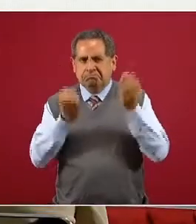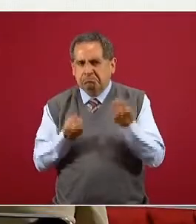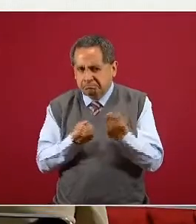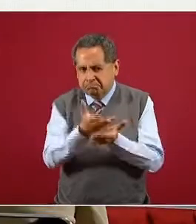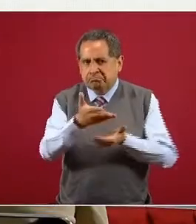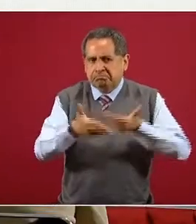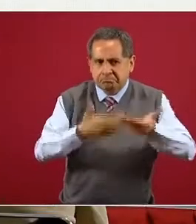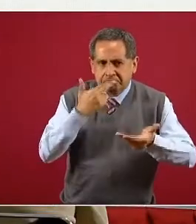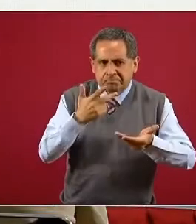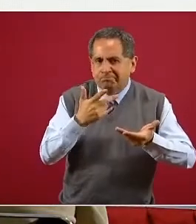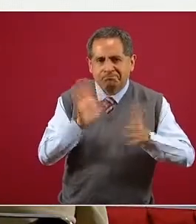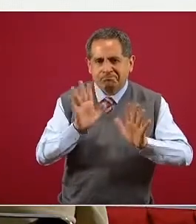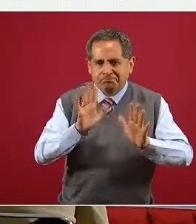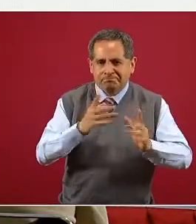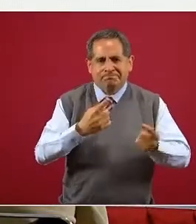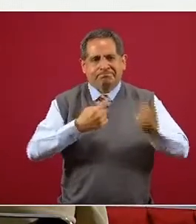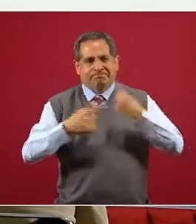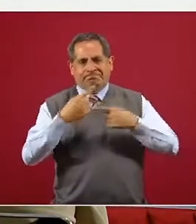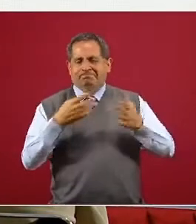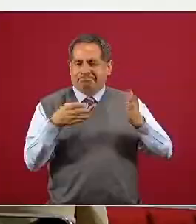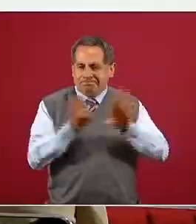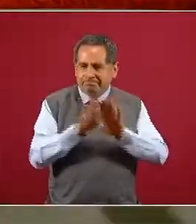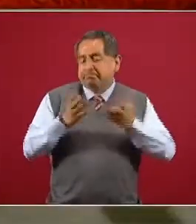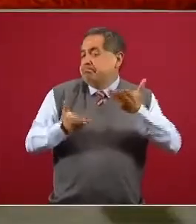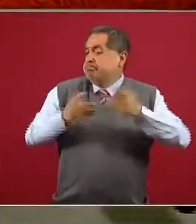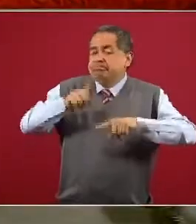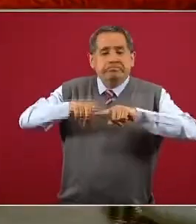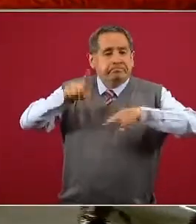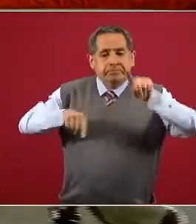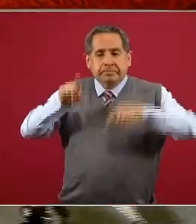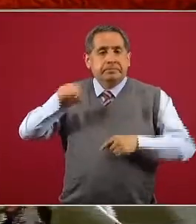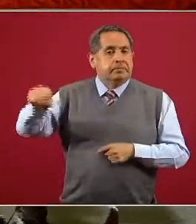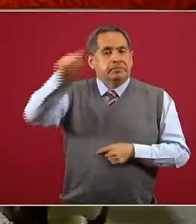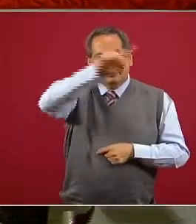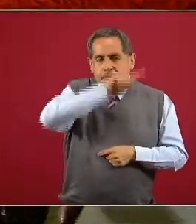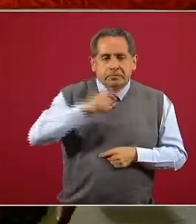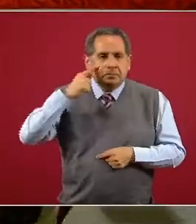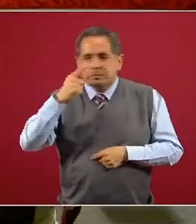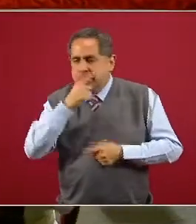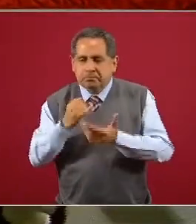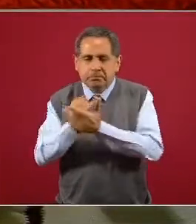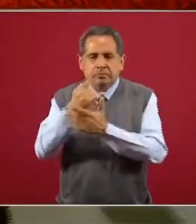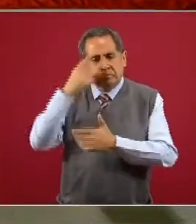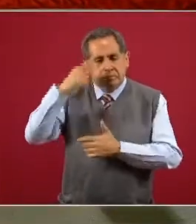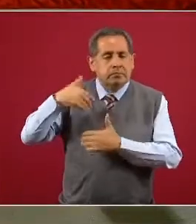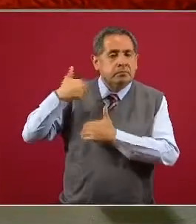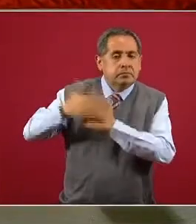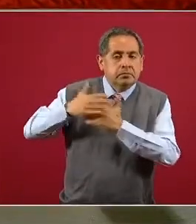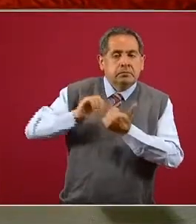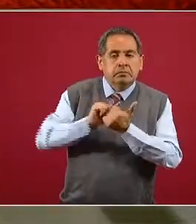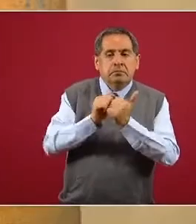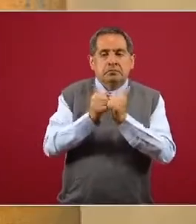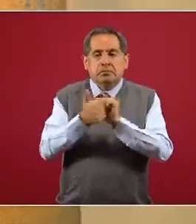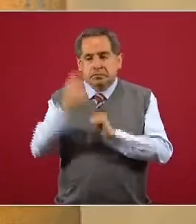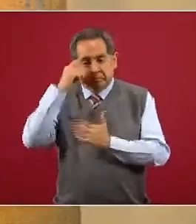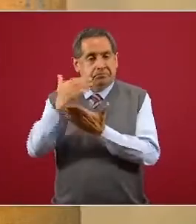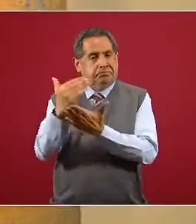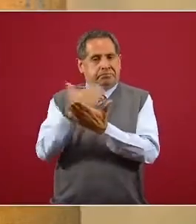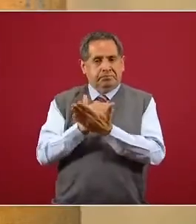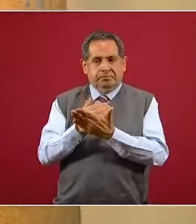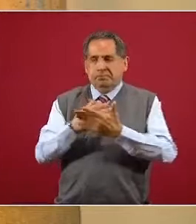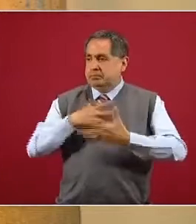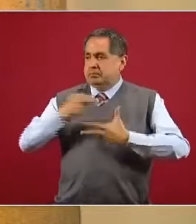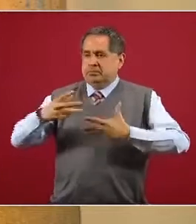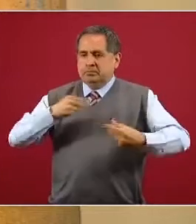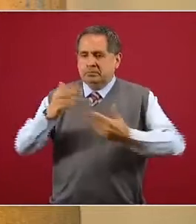los espacios públicos abiertos y cerrados para poder ir transitando a esta disminución en el riesgo.